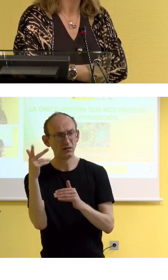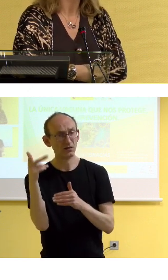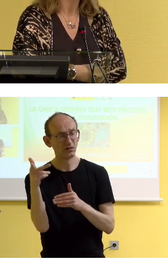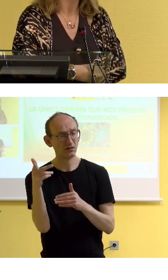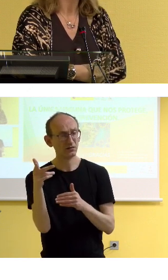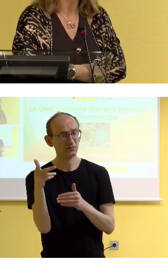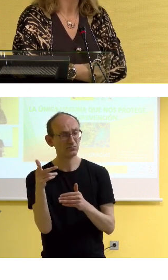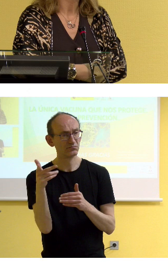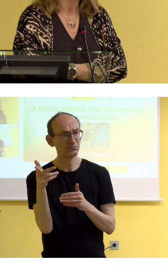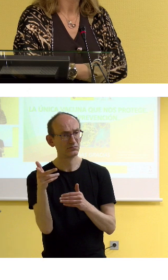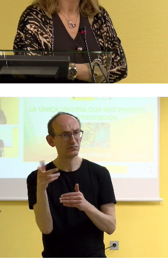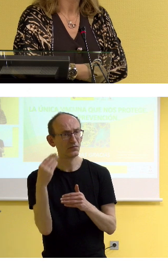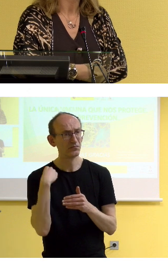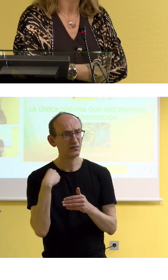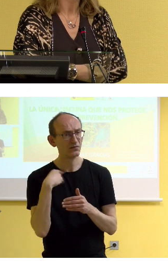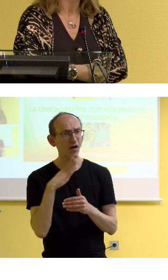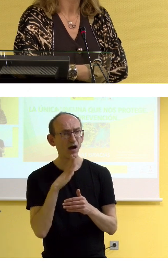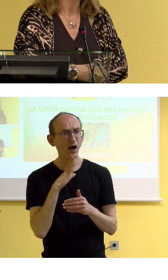tal de